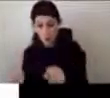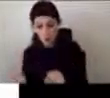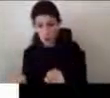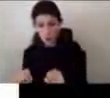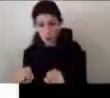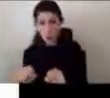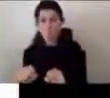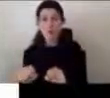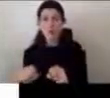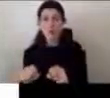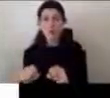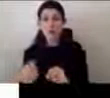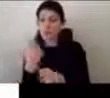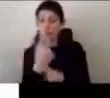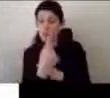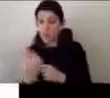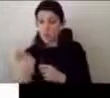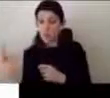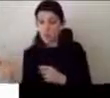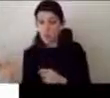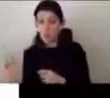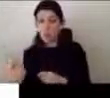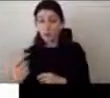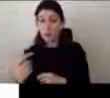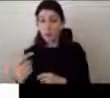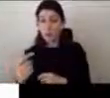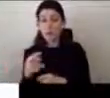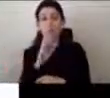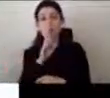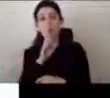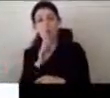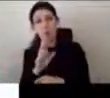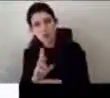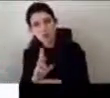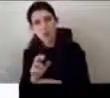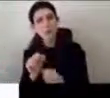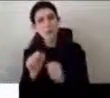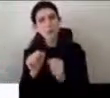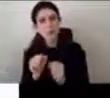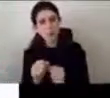uno ve la respuesta, la posible respuesta,